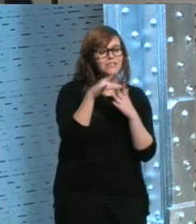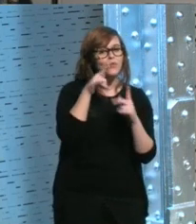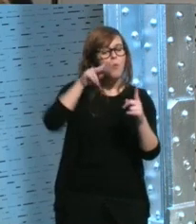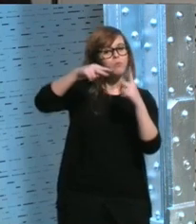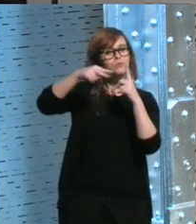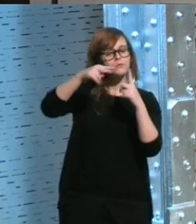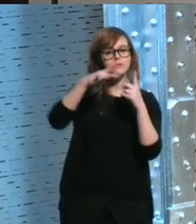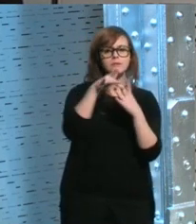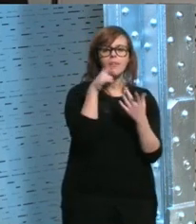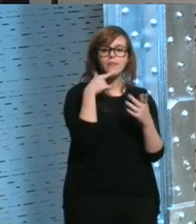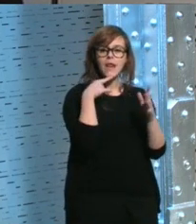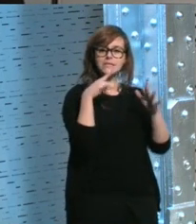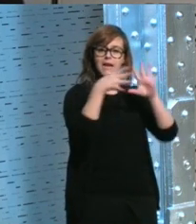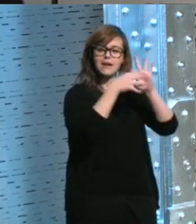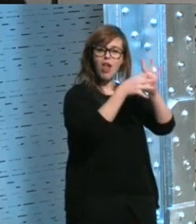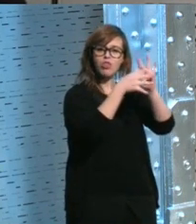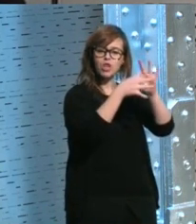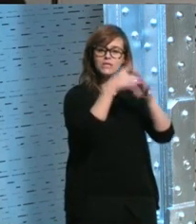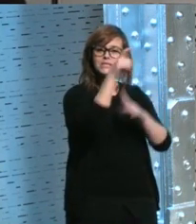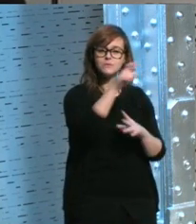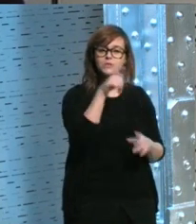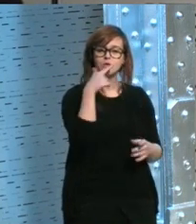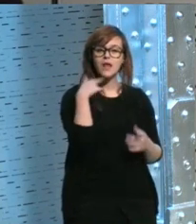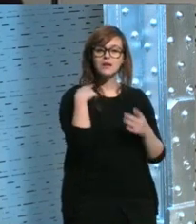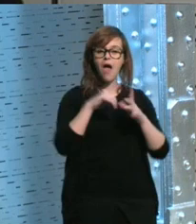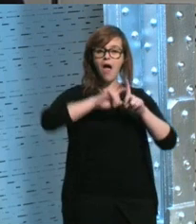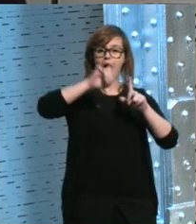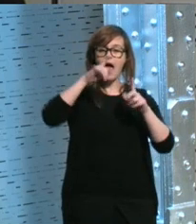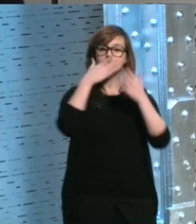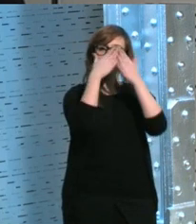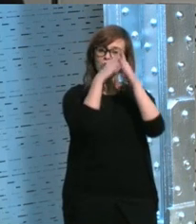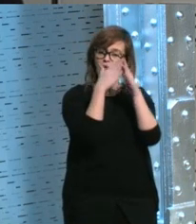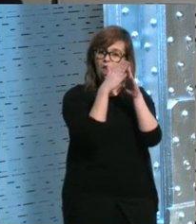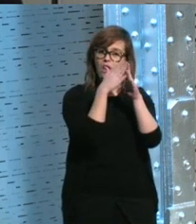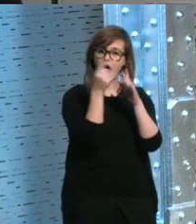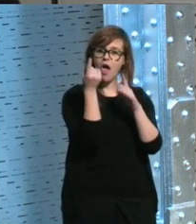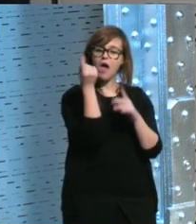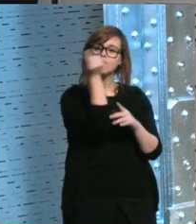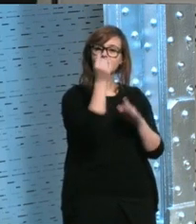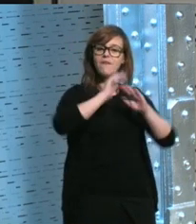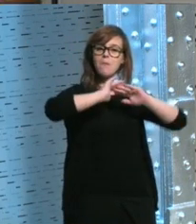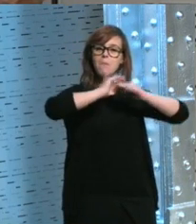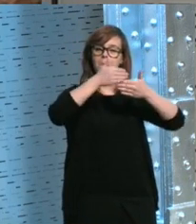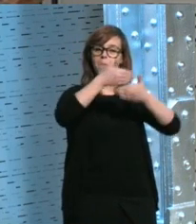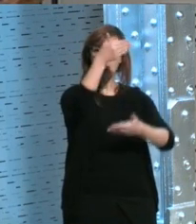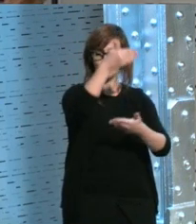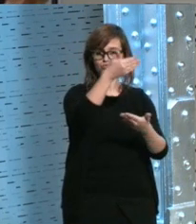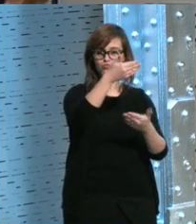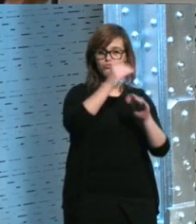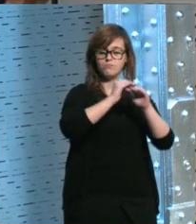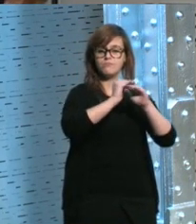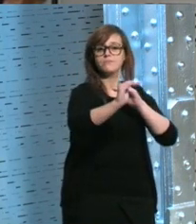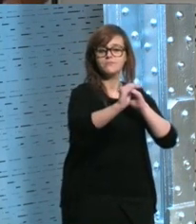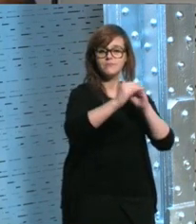entre la gente. La diferencia entre las dos es que la gráfica social de Facebook tiende a ser plana, cuando la